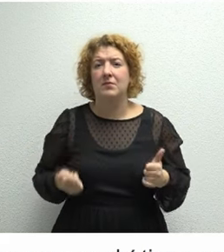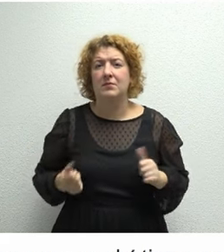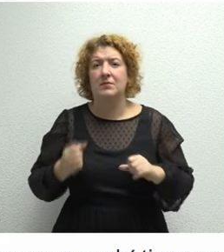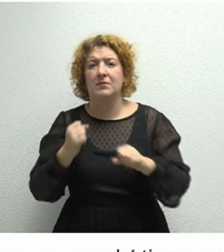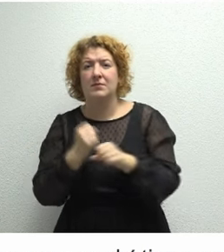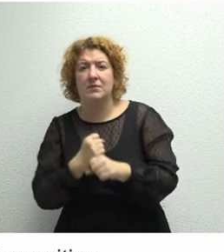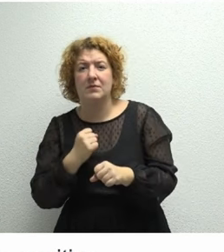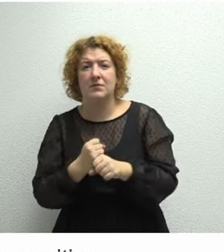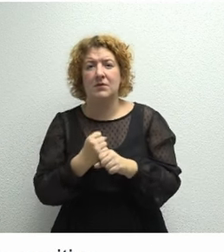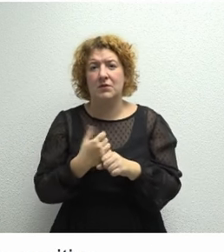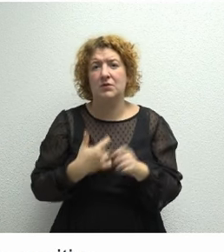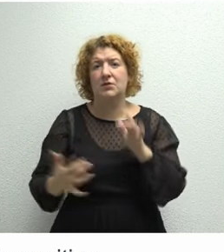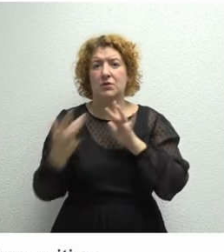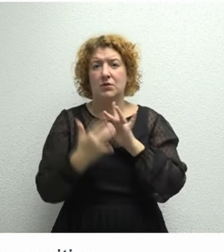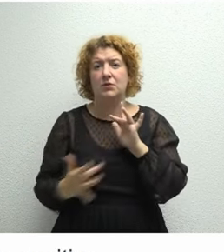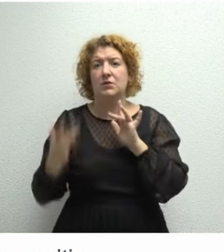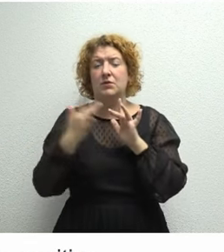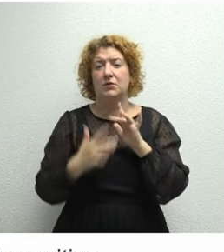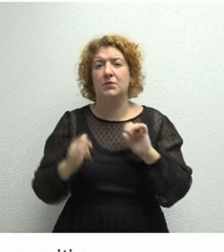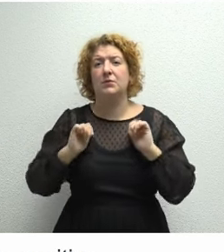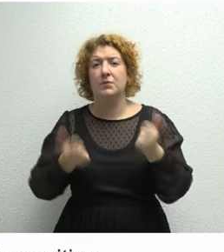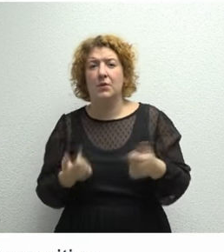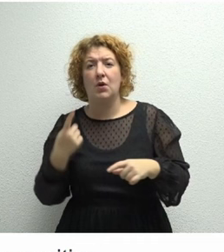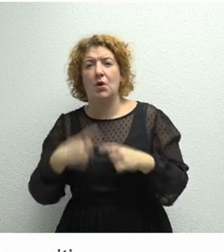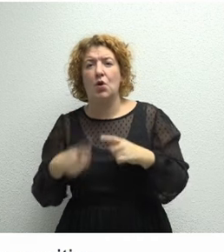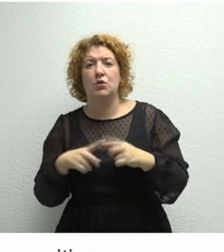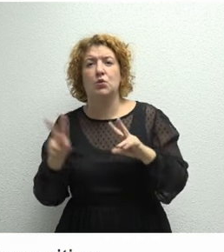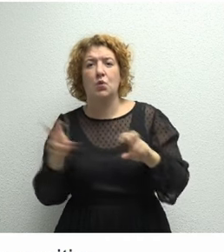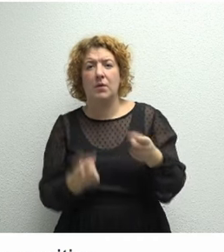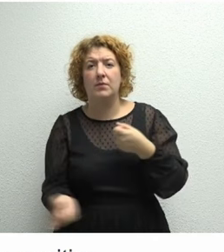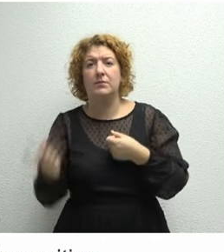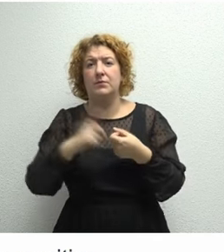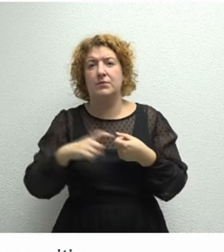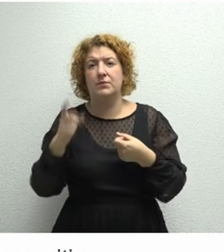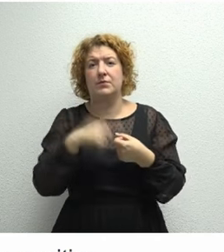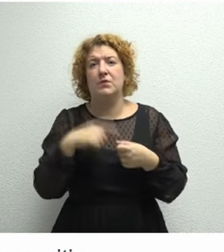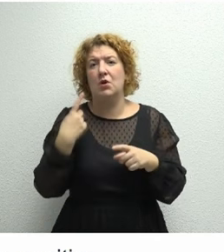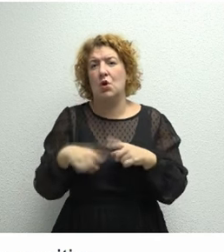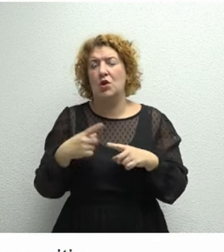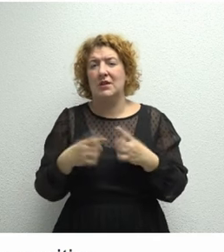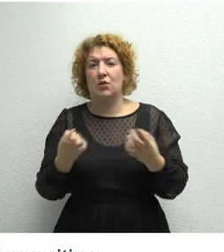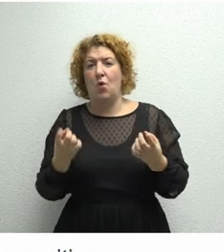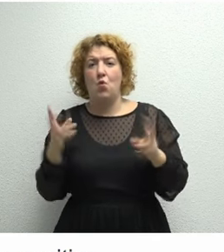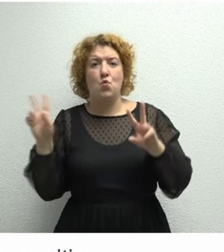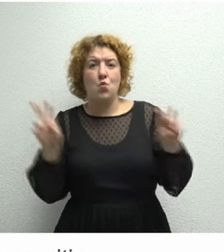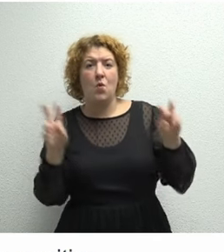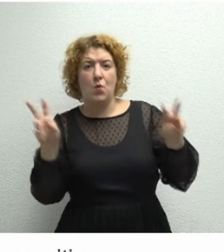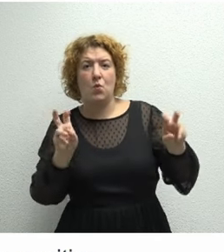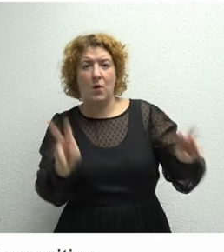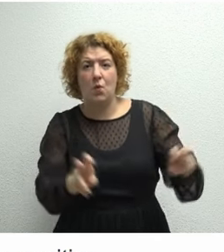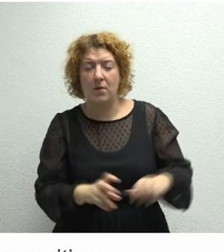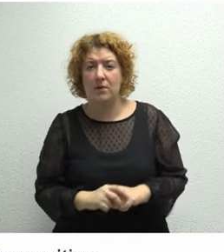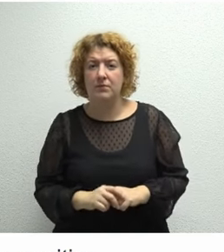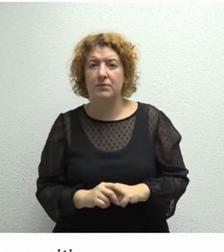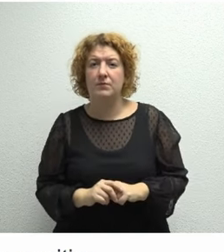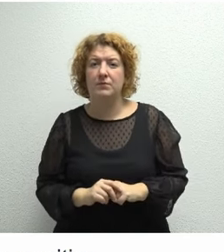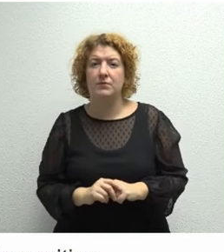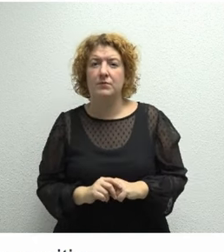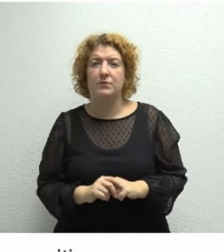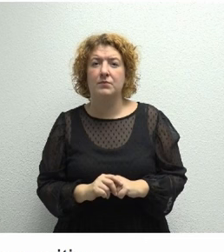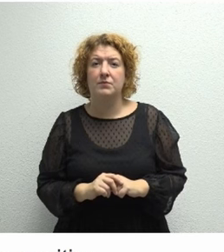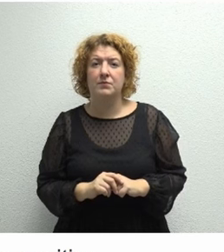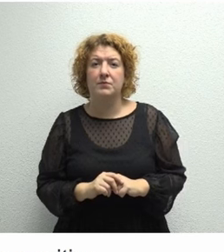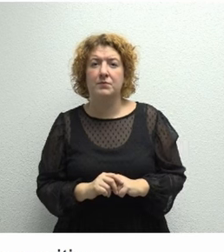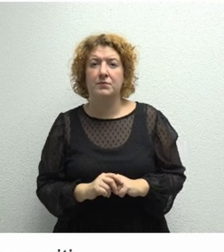trabajar con nosotros y empecemos a incorporar cosas nuevas no como pequeños destellos dentro de de la sección tenemos eh